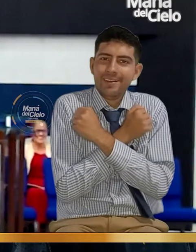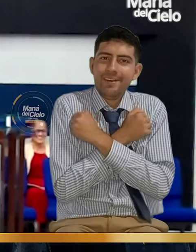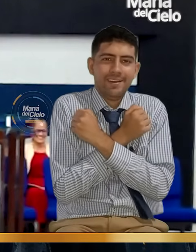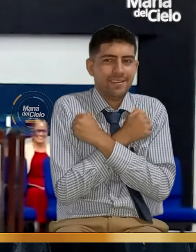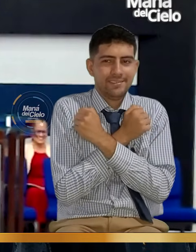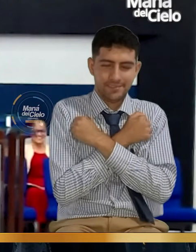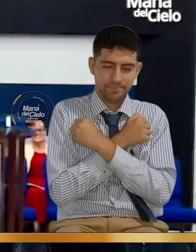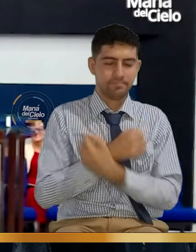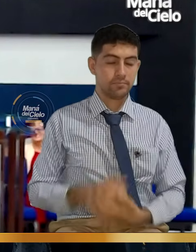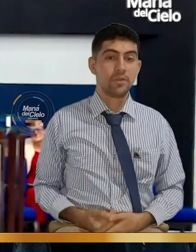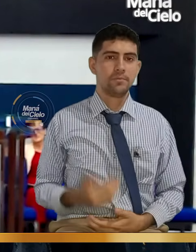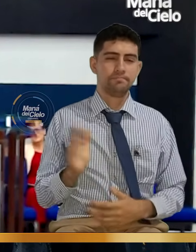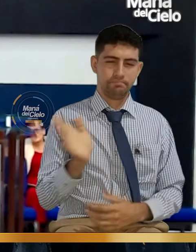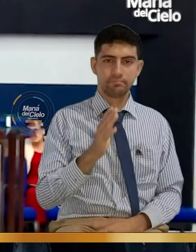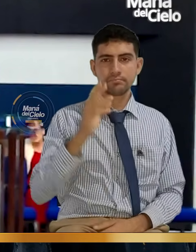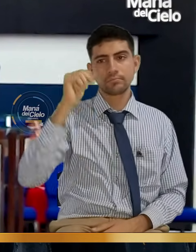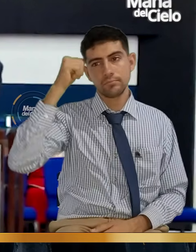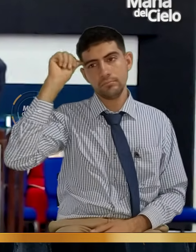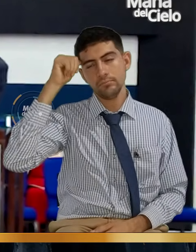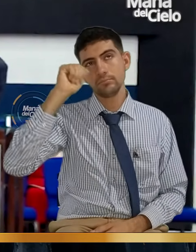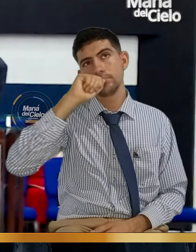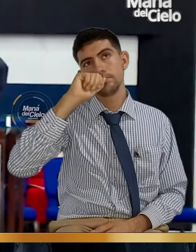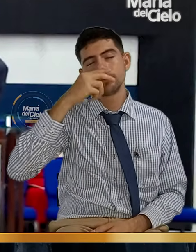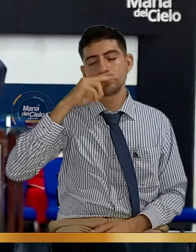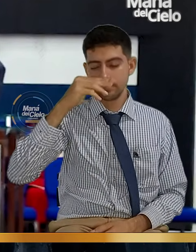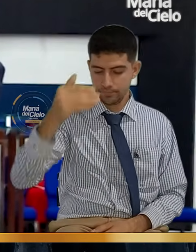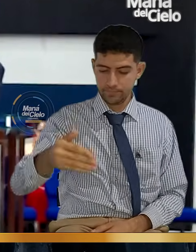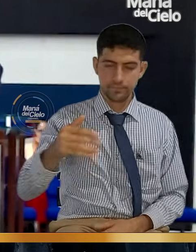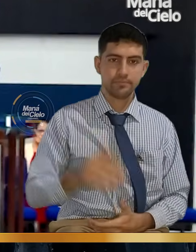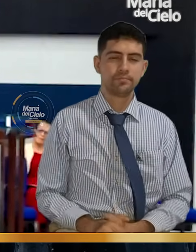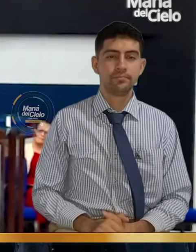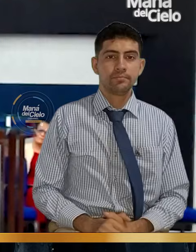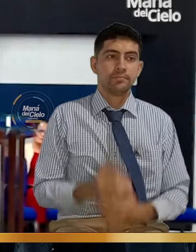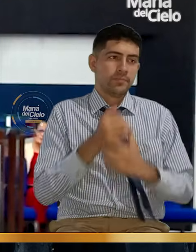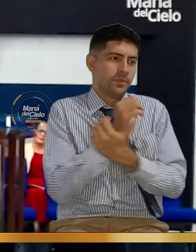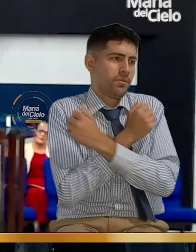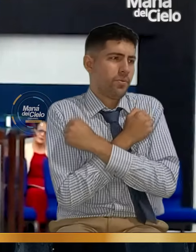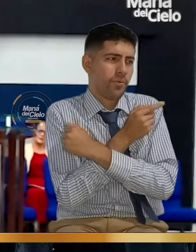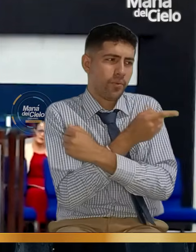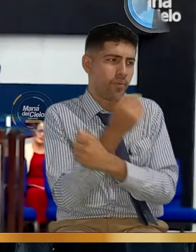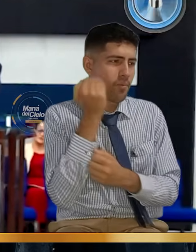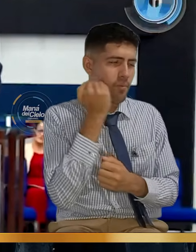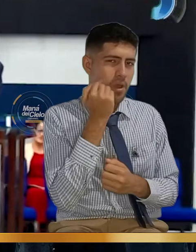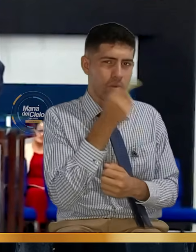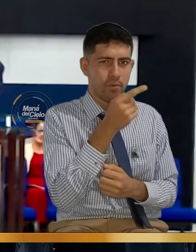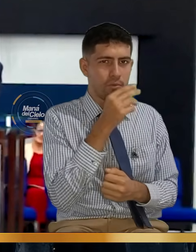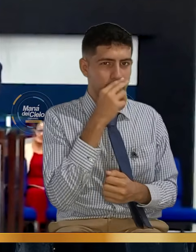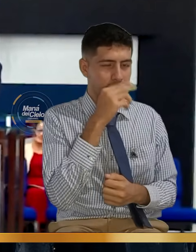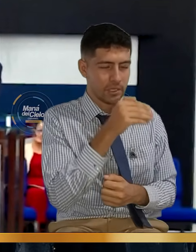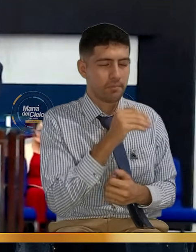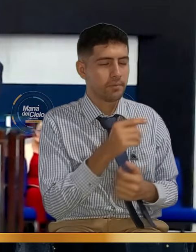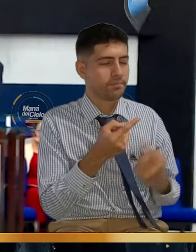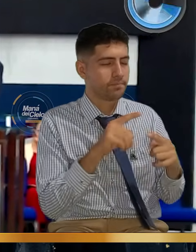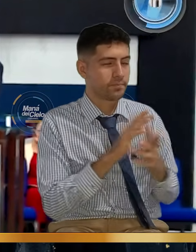Dios. Y ahí mismo habló a Labán por Raquel. Y Raquel le dijo: mijo, si usted quiere esta mujer, tiene que